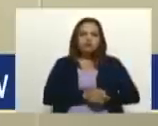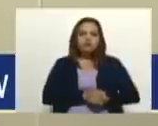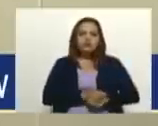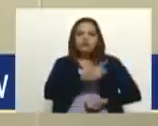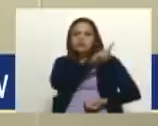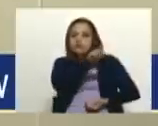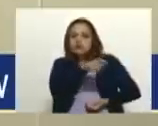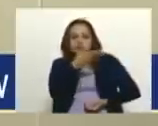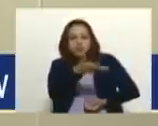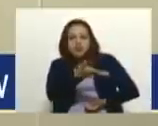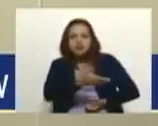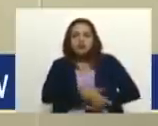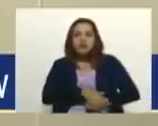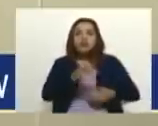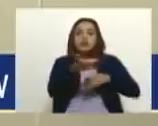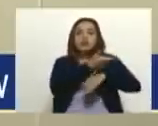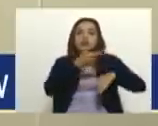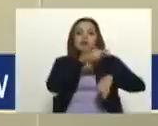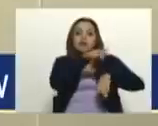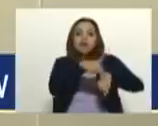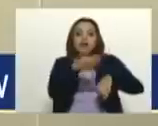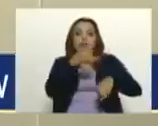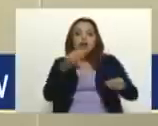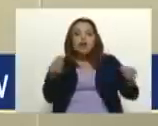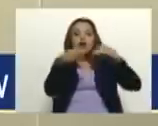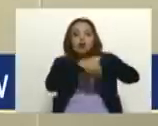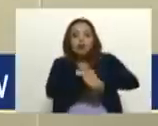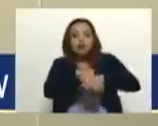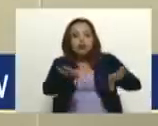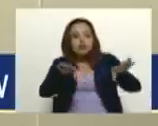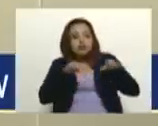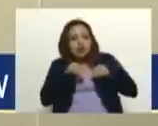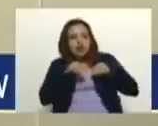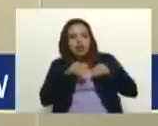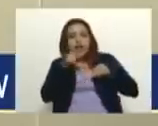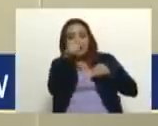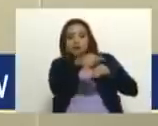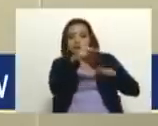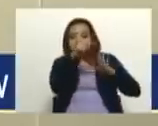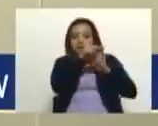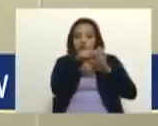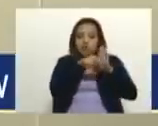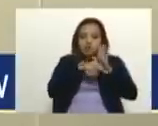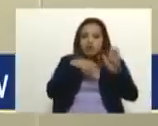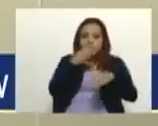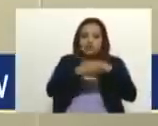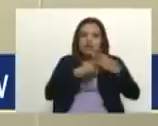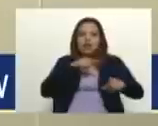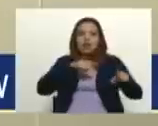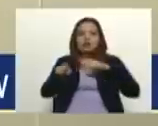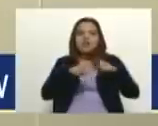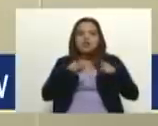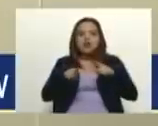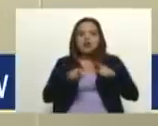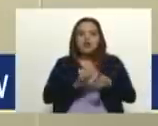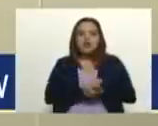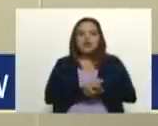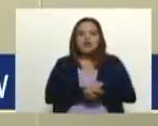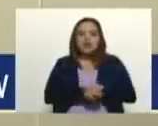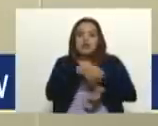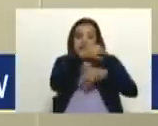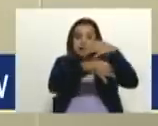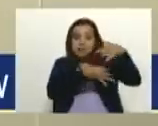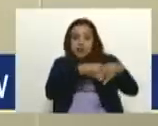sería si el gobierno nacional estaría de acuerdo en aceptar las condiciones que colocaría la coordinadora, que ella expresaba